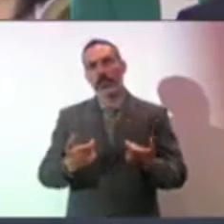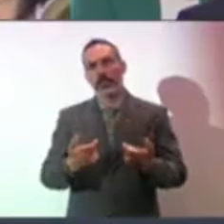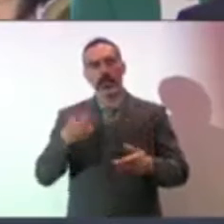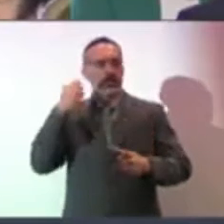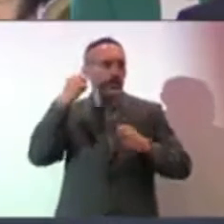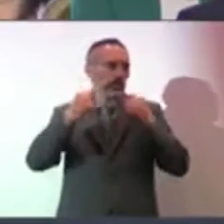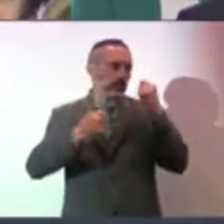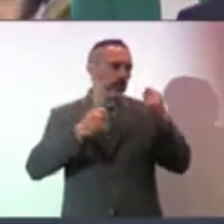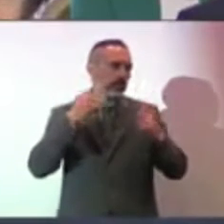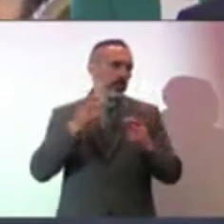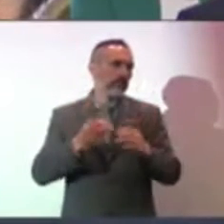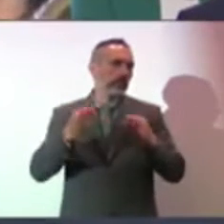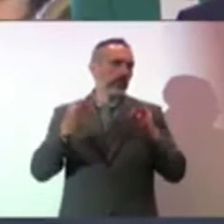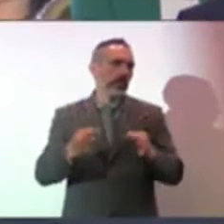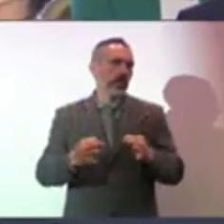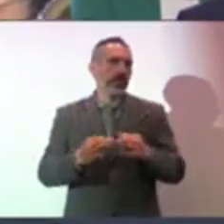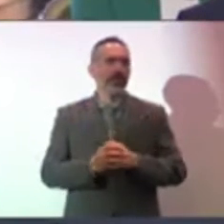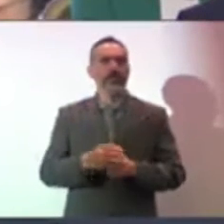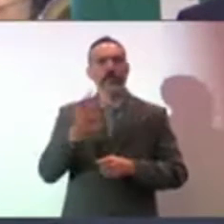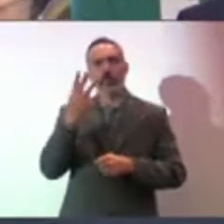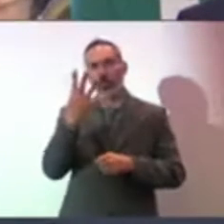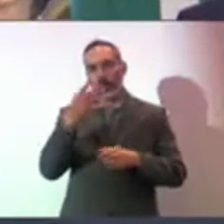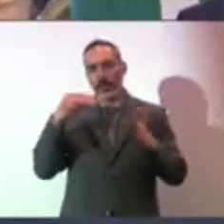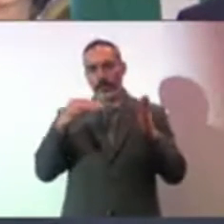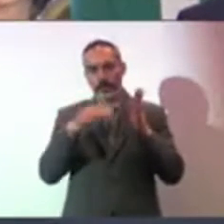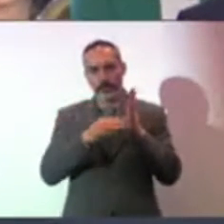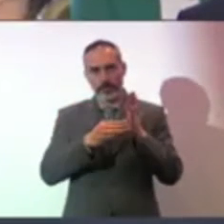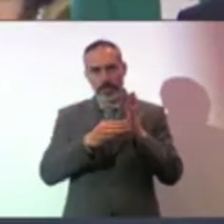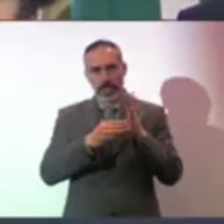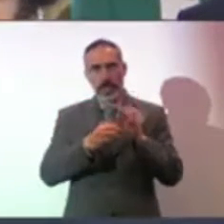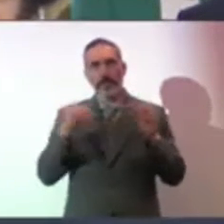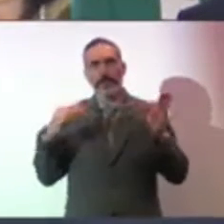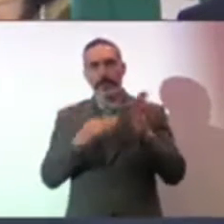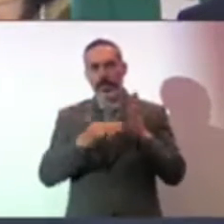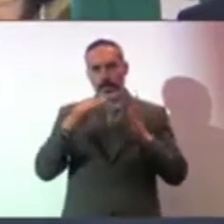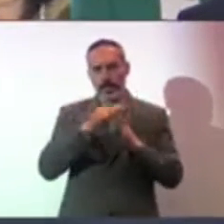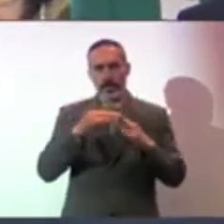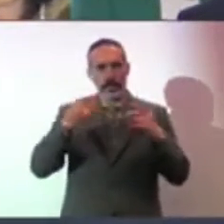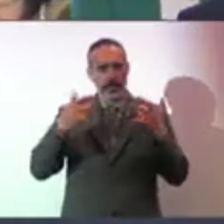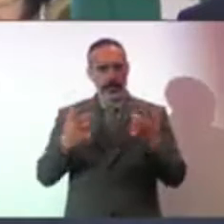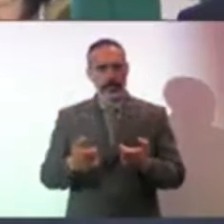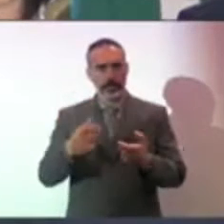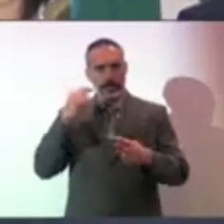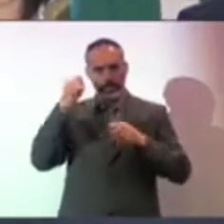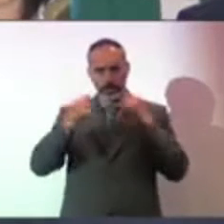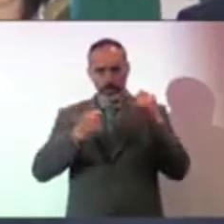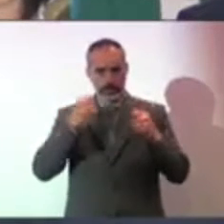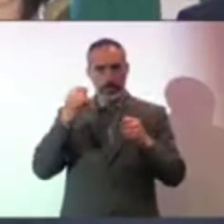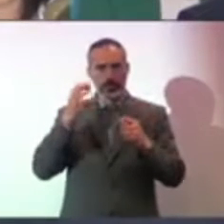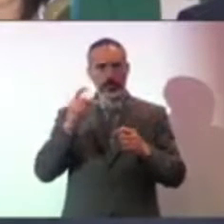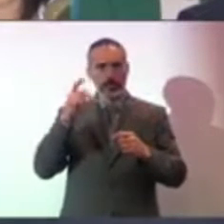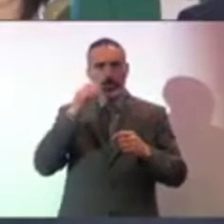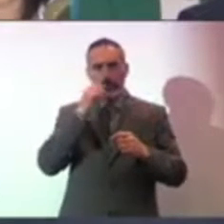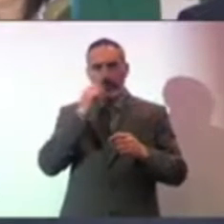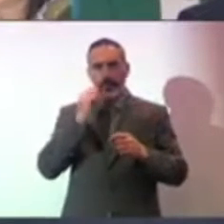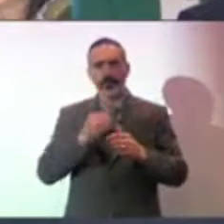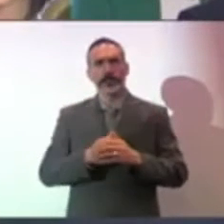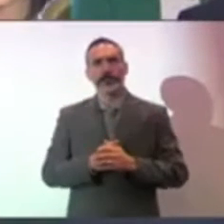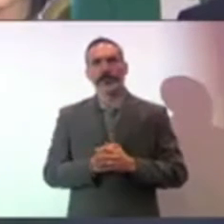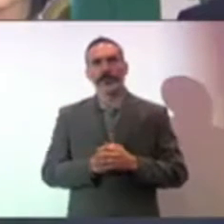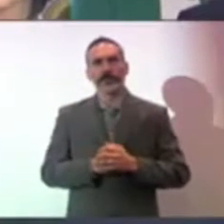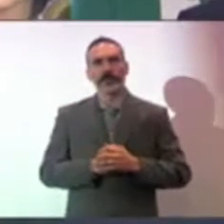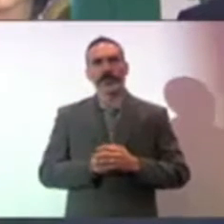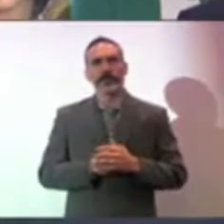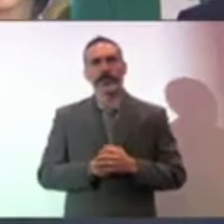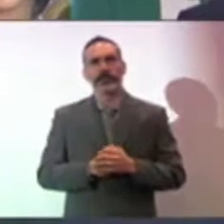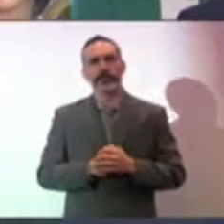turística, atrayendo más de 9,000 millones de pesos de inversión privada directa y llegando a más de